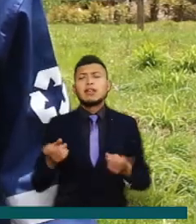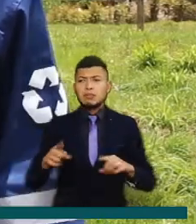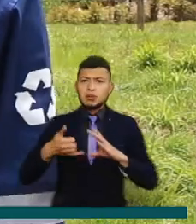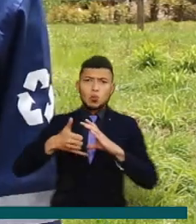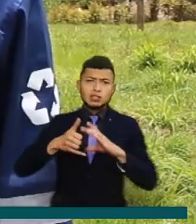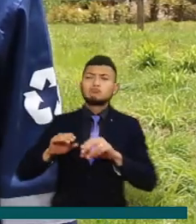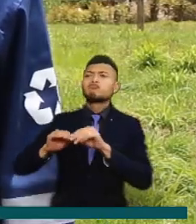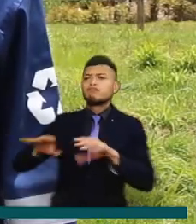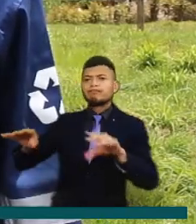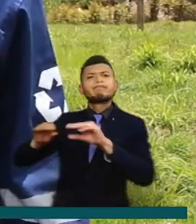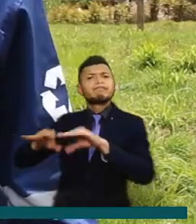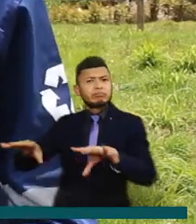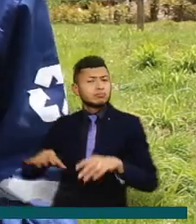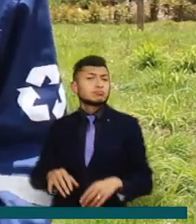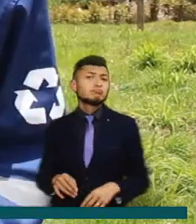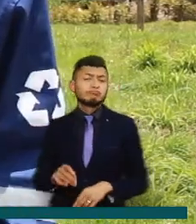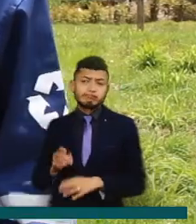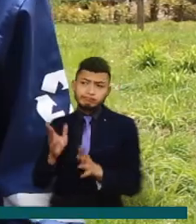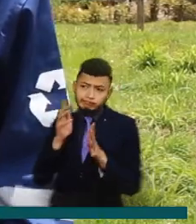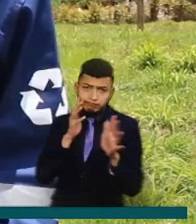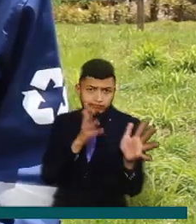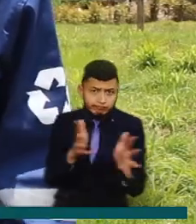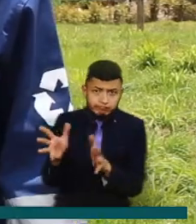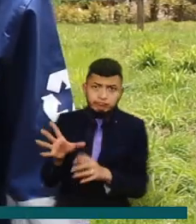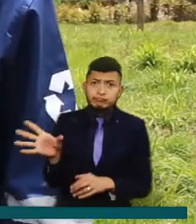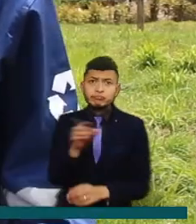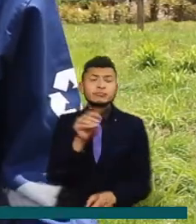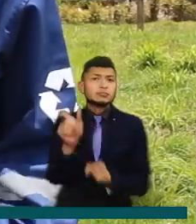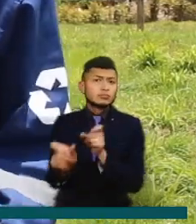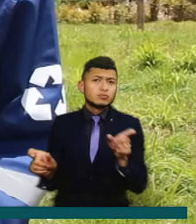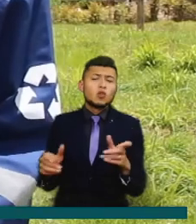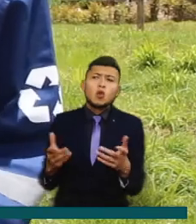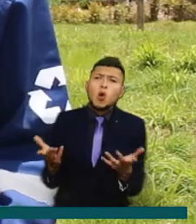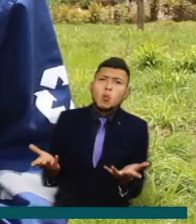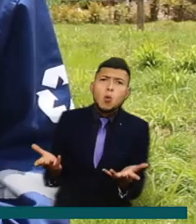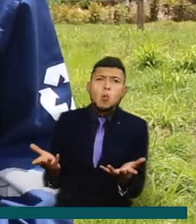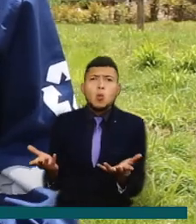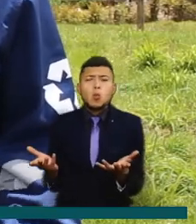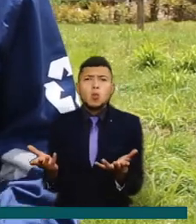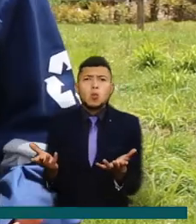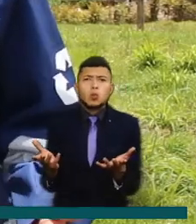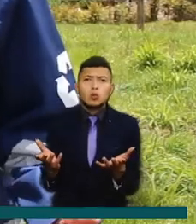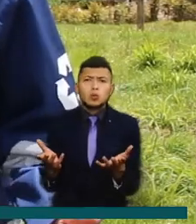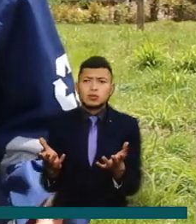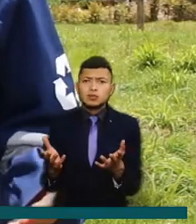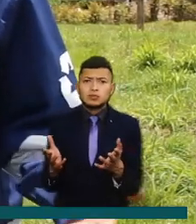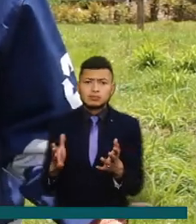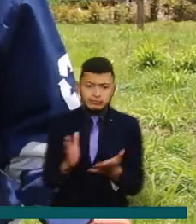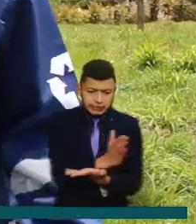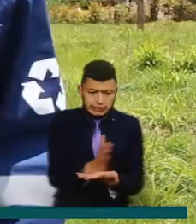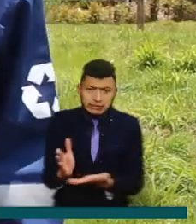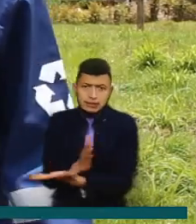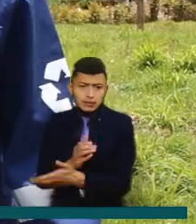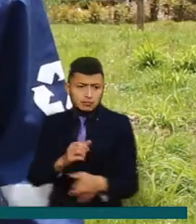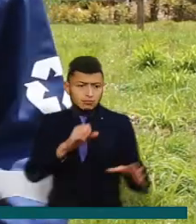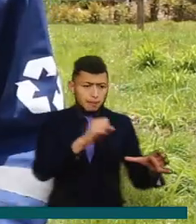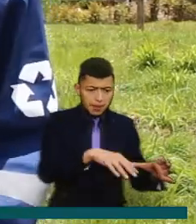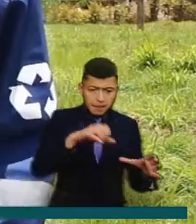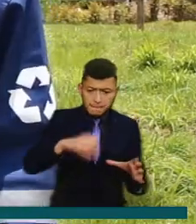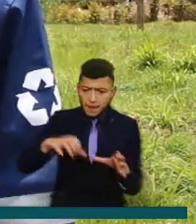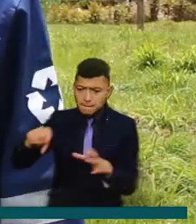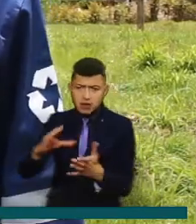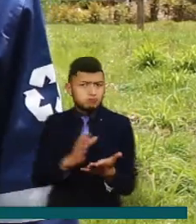de WhatsApp, se le va enseñando a las personas cómo se deben separar los